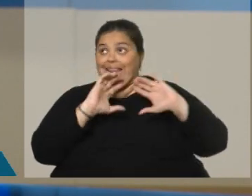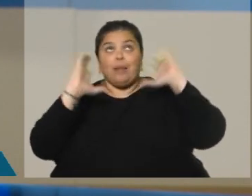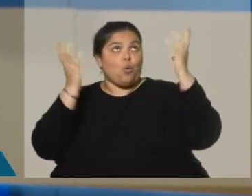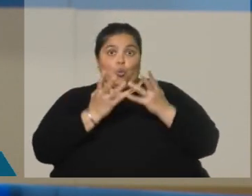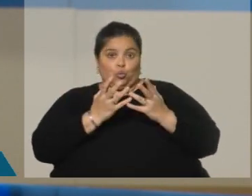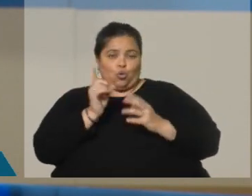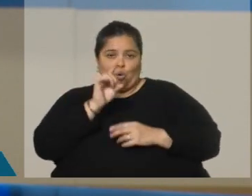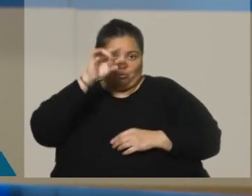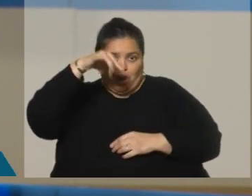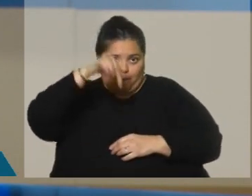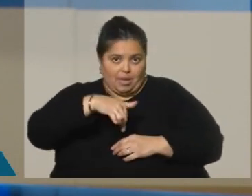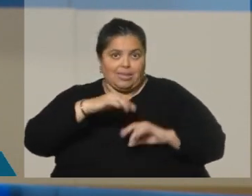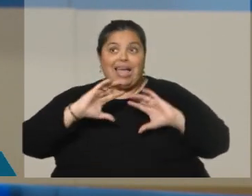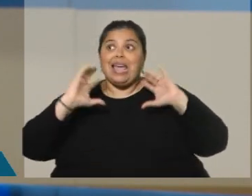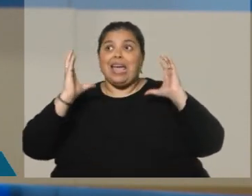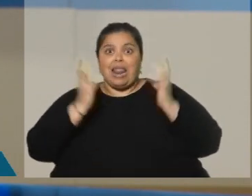tenemos